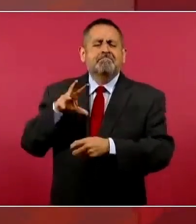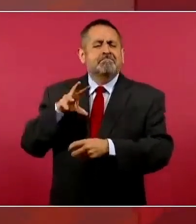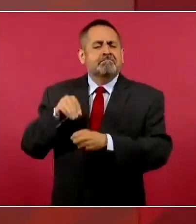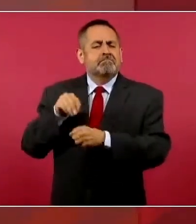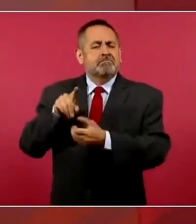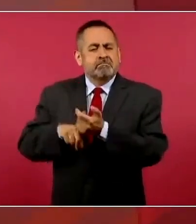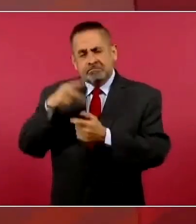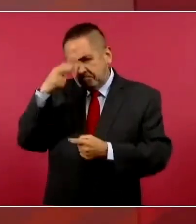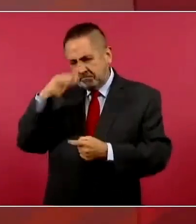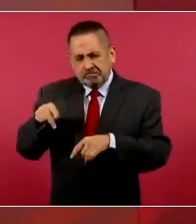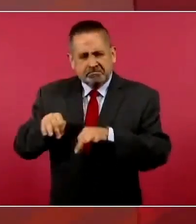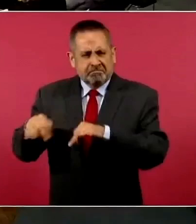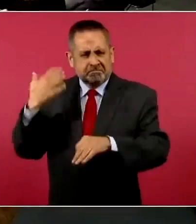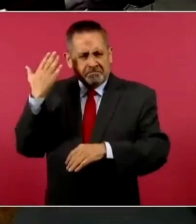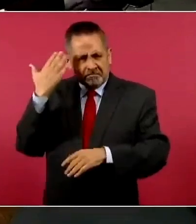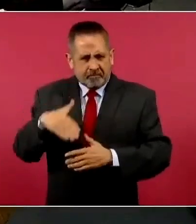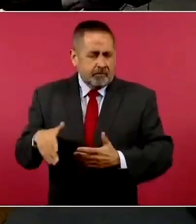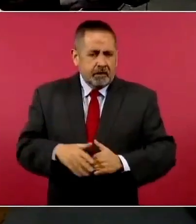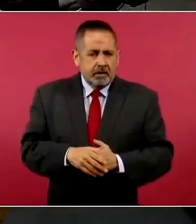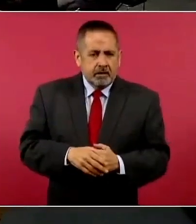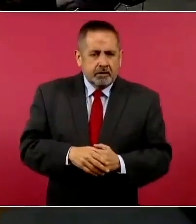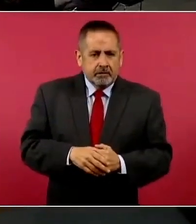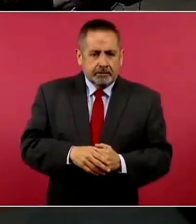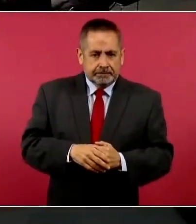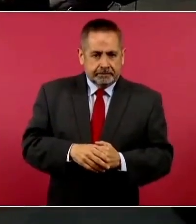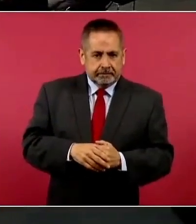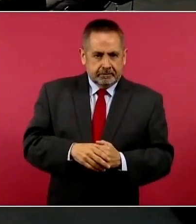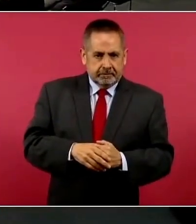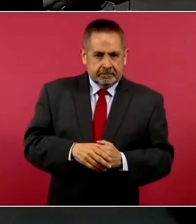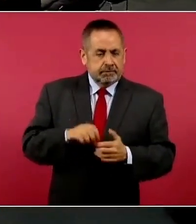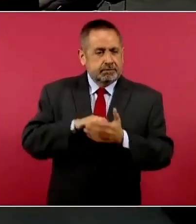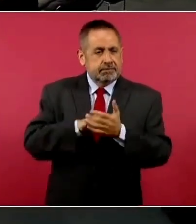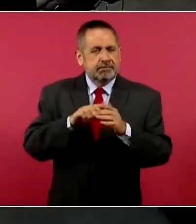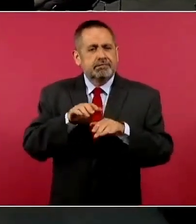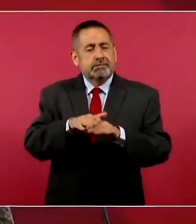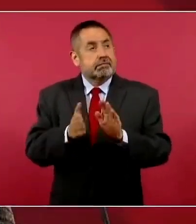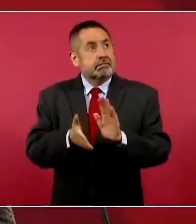¿De dónde viene el que en la industria de la construcción